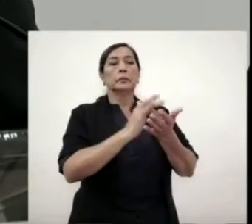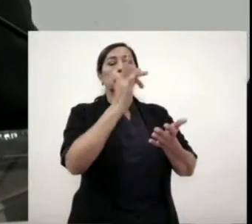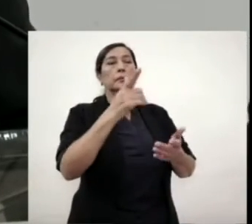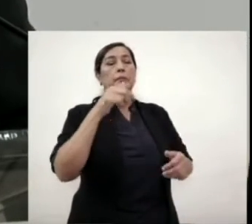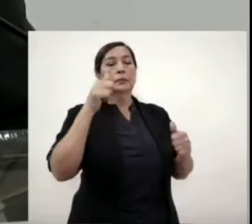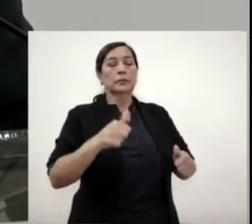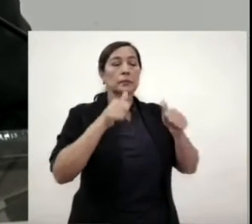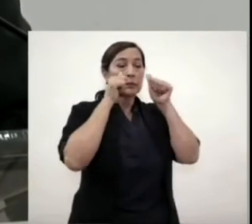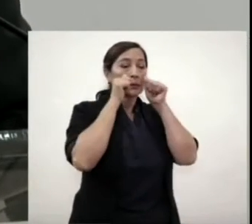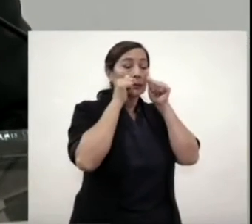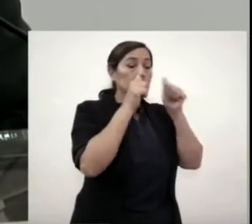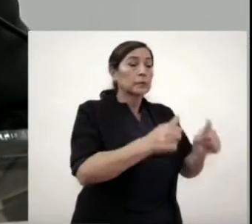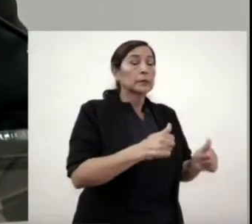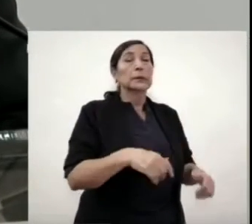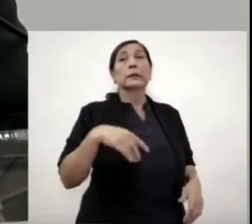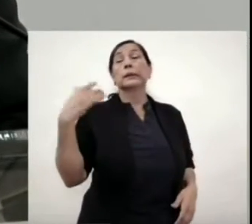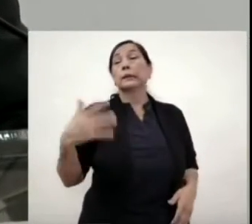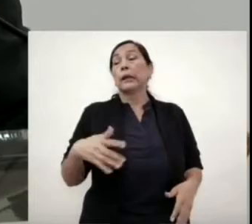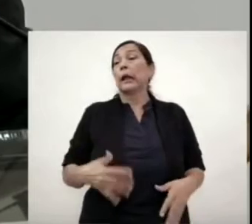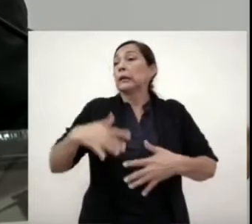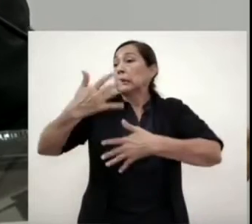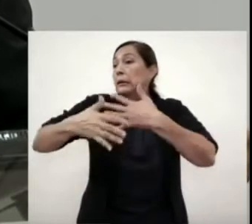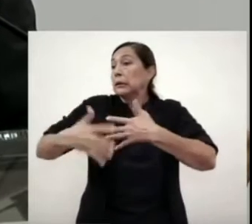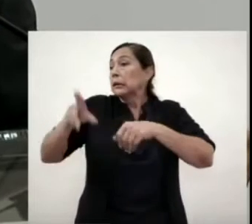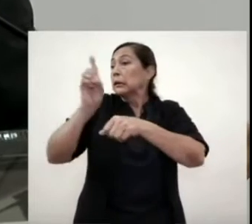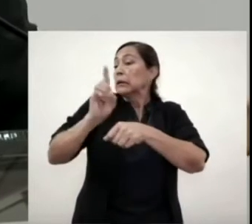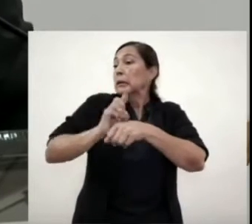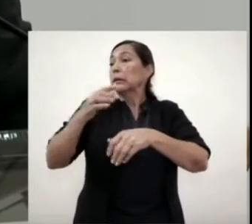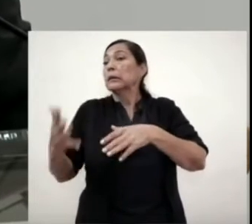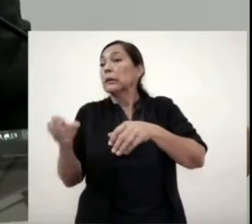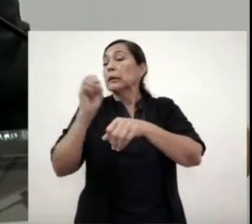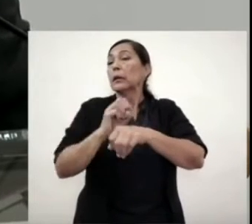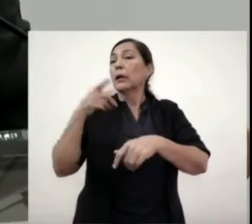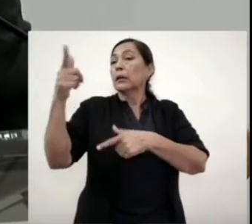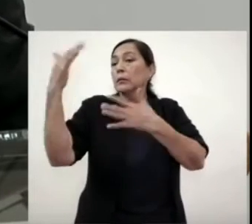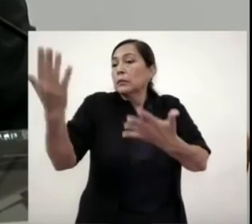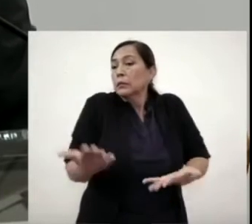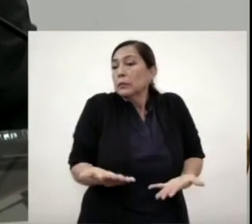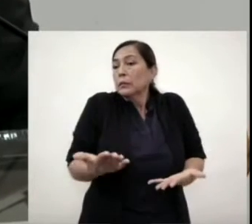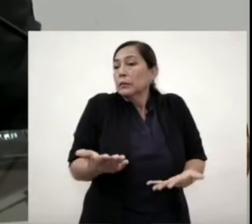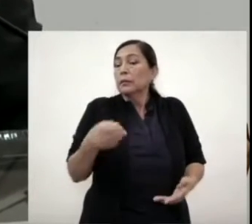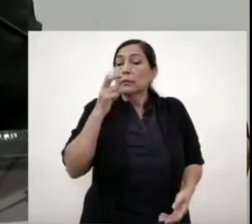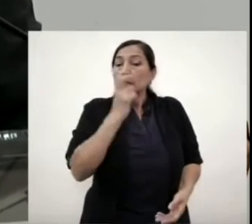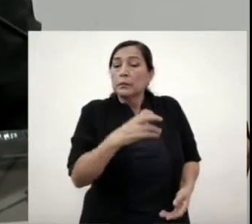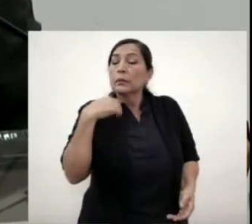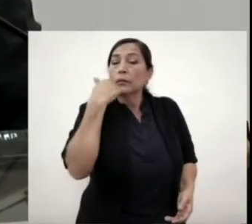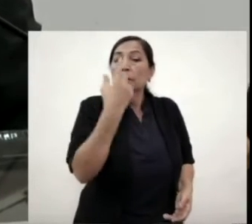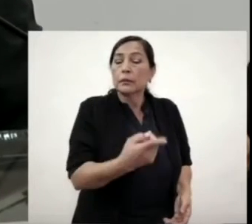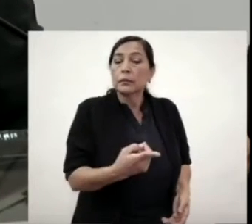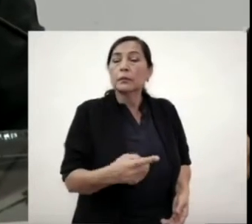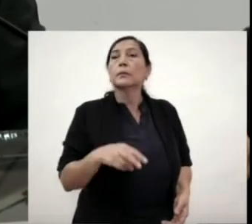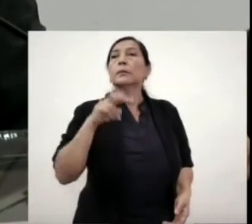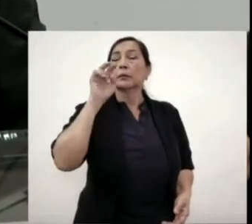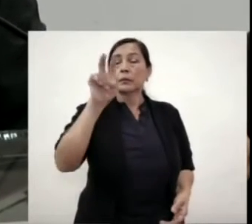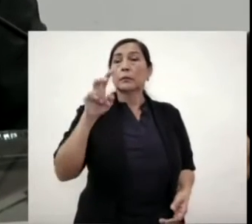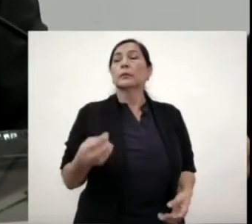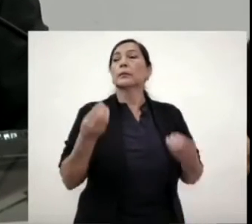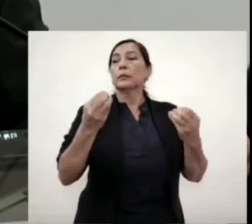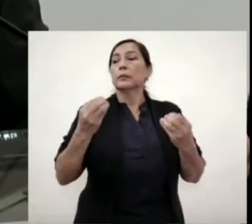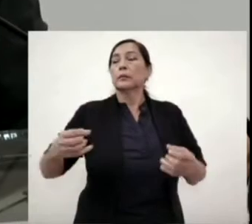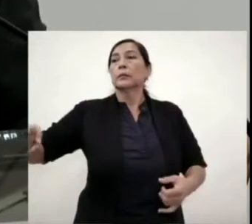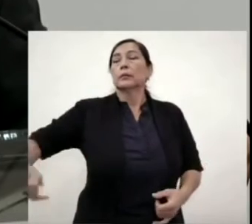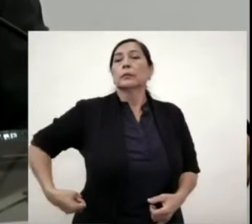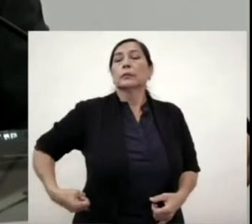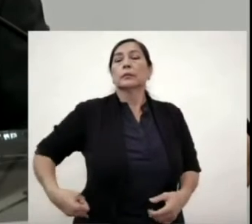puesto casi cada 15 días, cada semana estás aquí con nosotros, lo cual quiere decir que demuestra un gran interés en